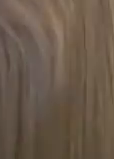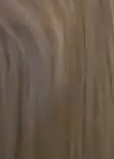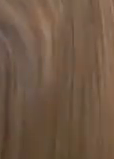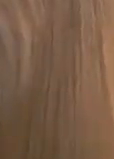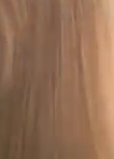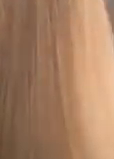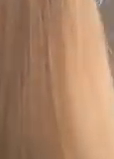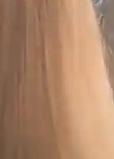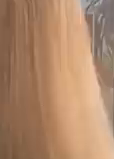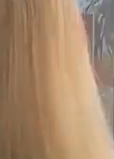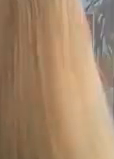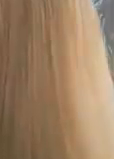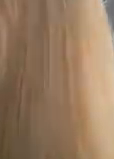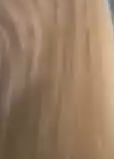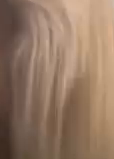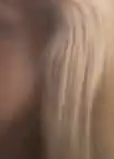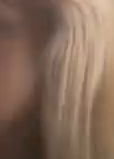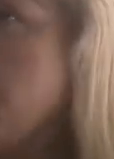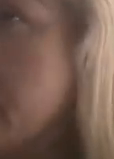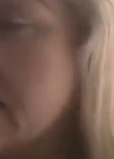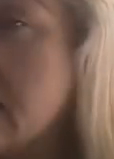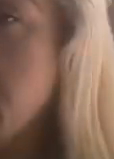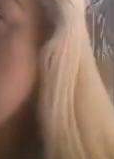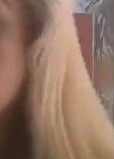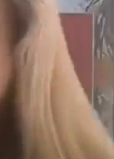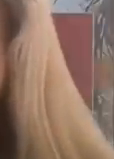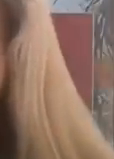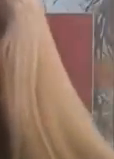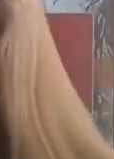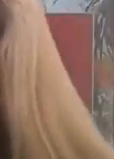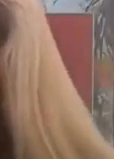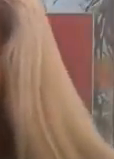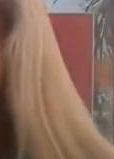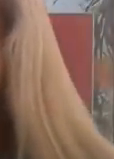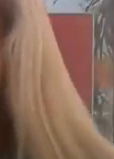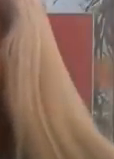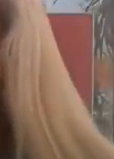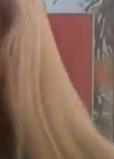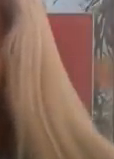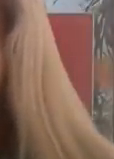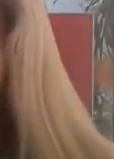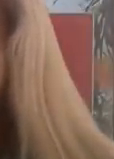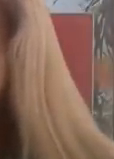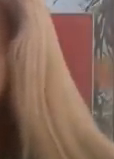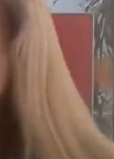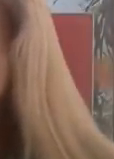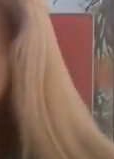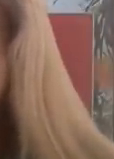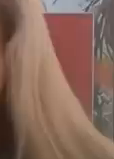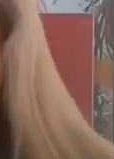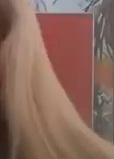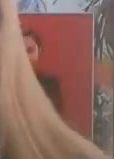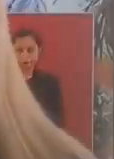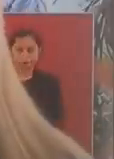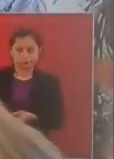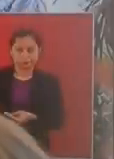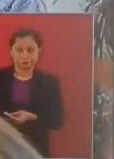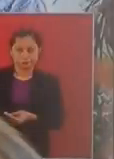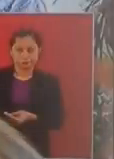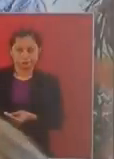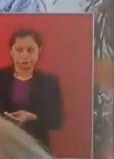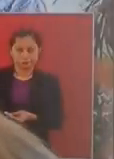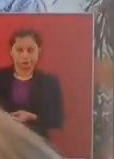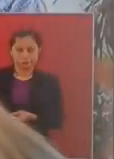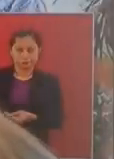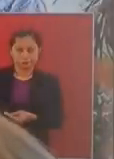Pero este apoyo a personas con discapacidad es a 1 millón de personas con discapacidad en